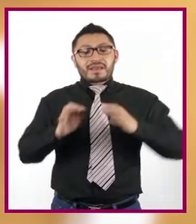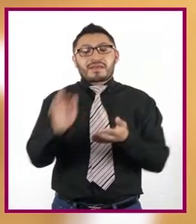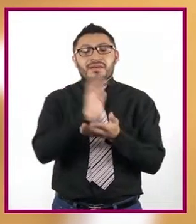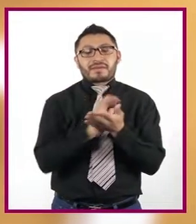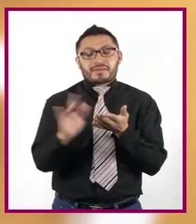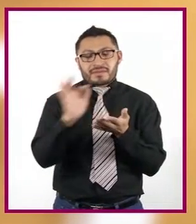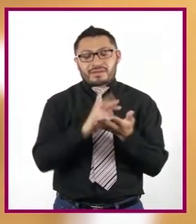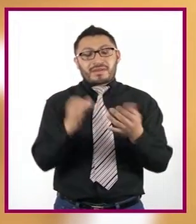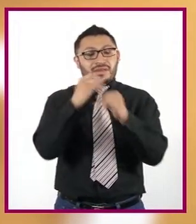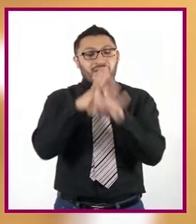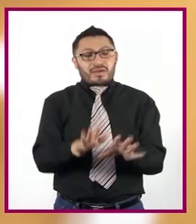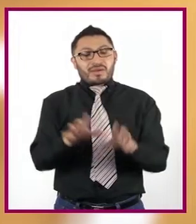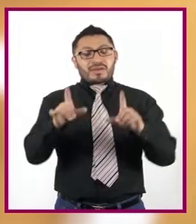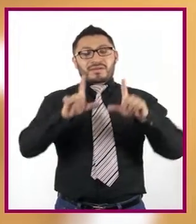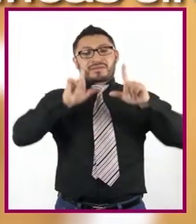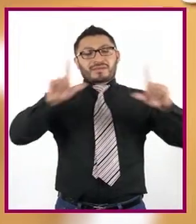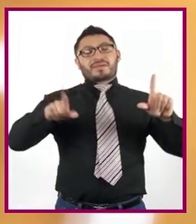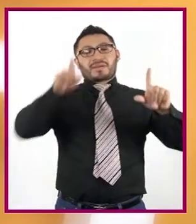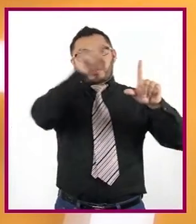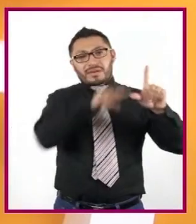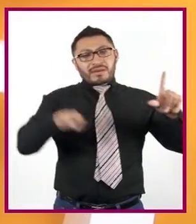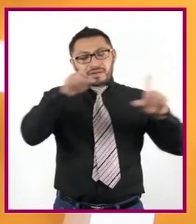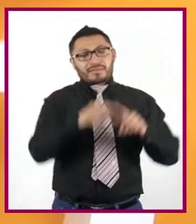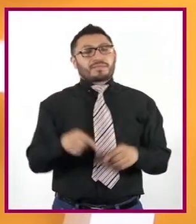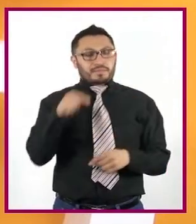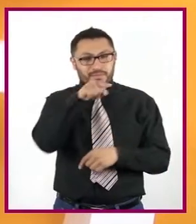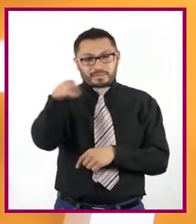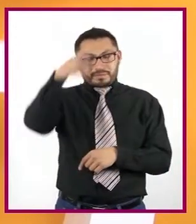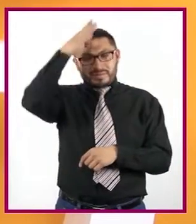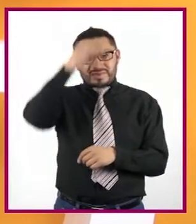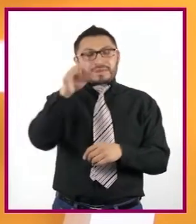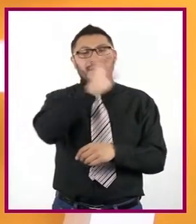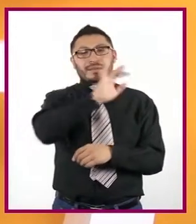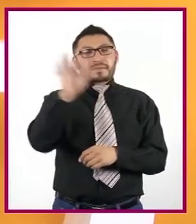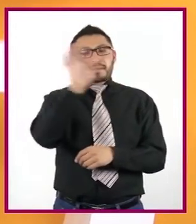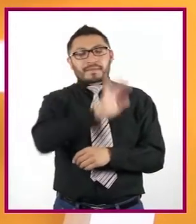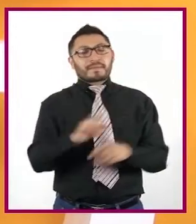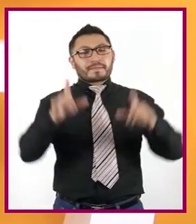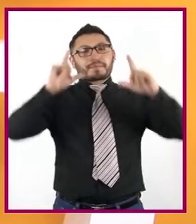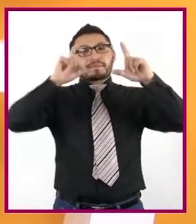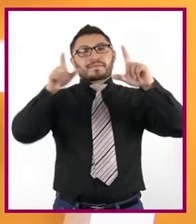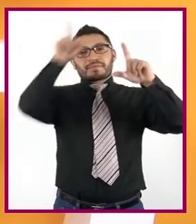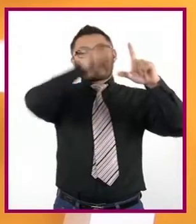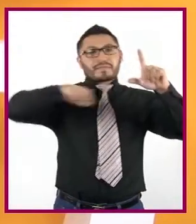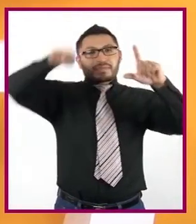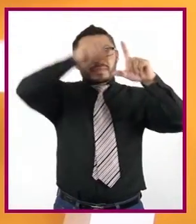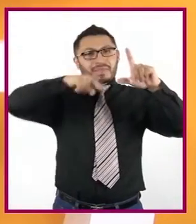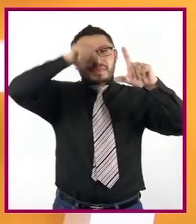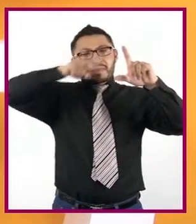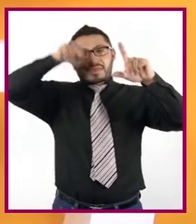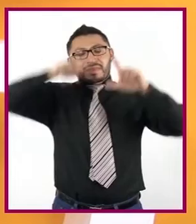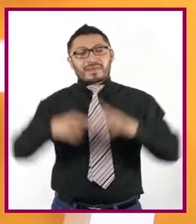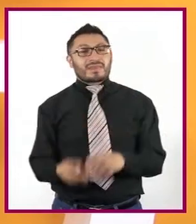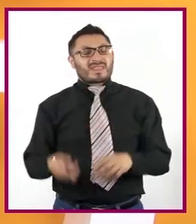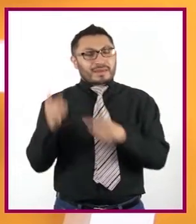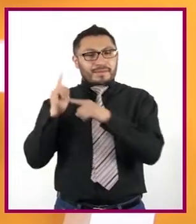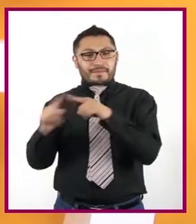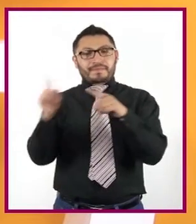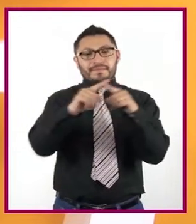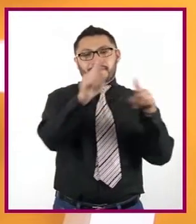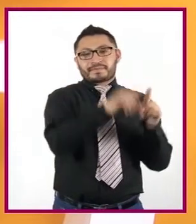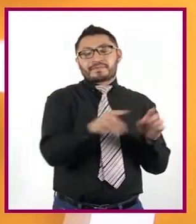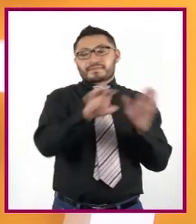circulares. Aprenderán a leer e interpretar datos contenidos en gráficas circulares. A través de distintos